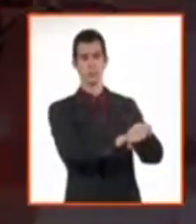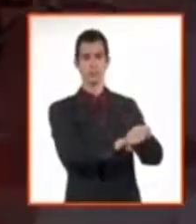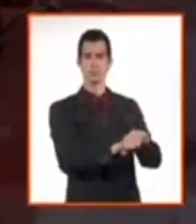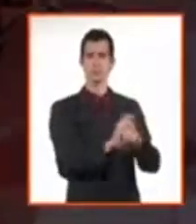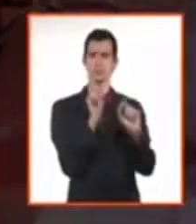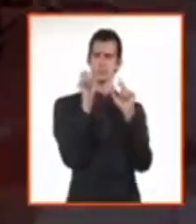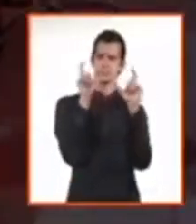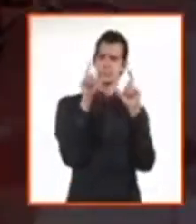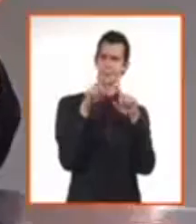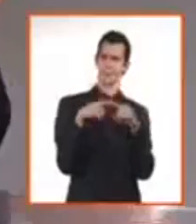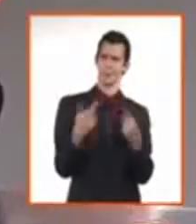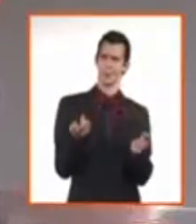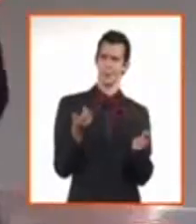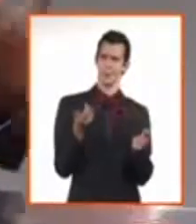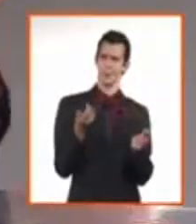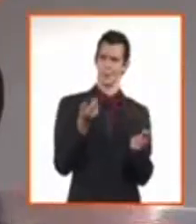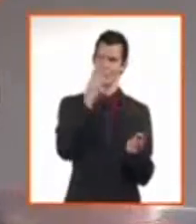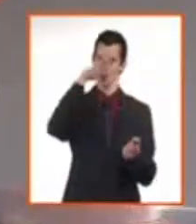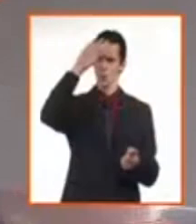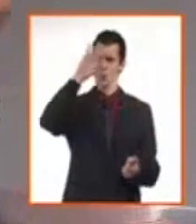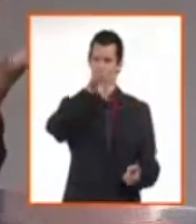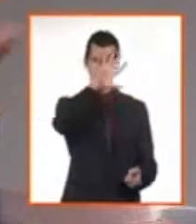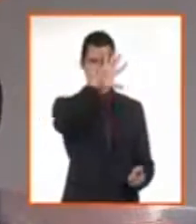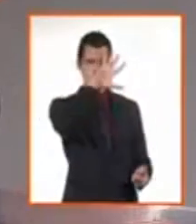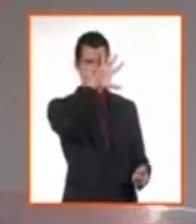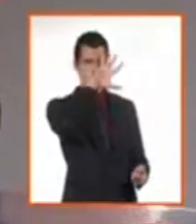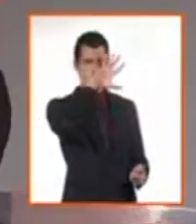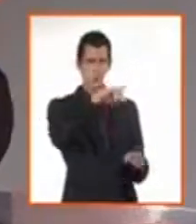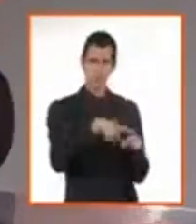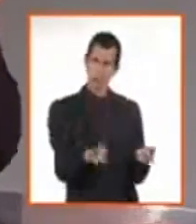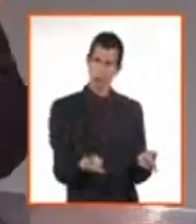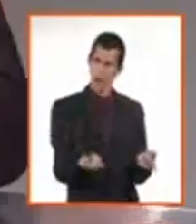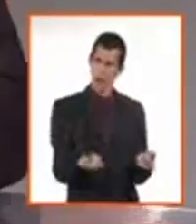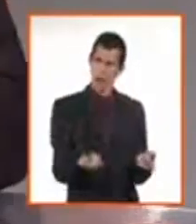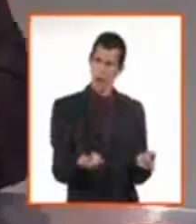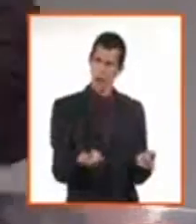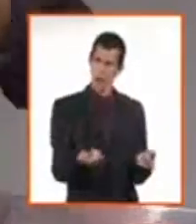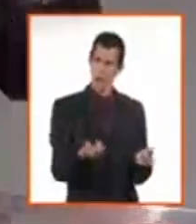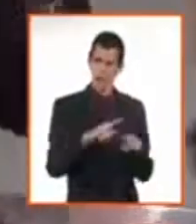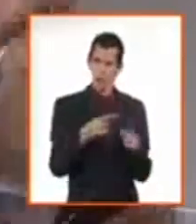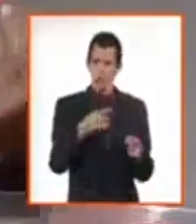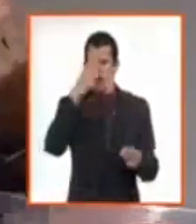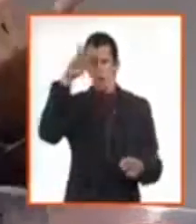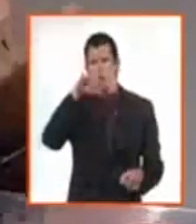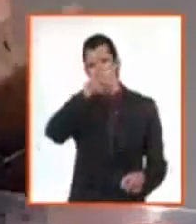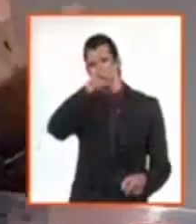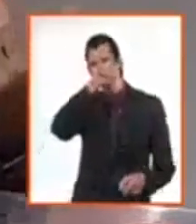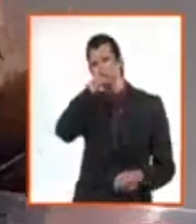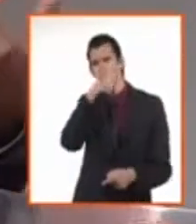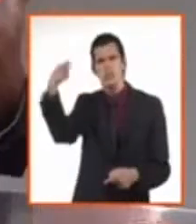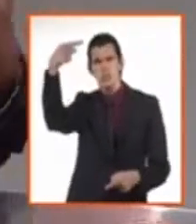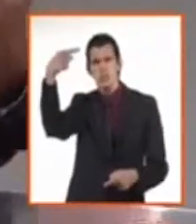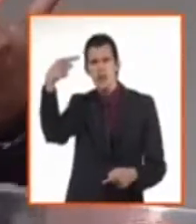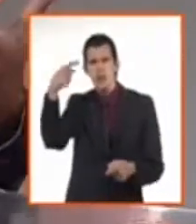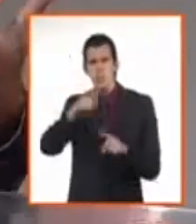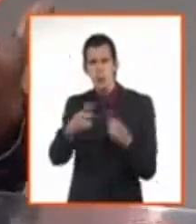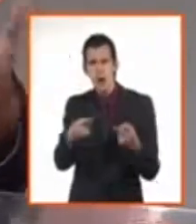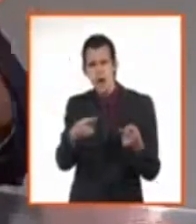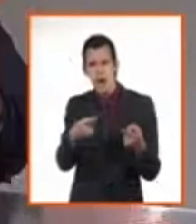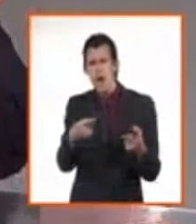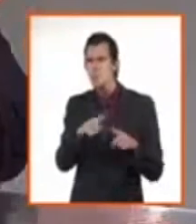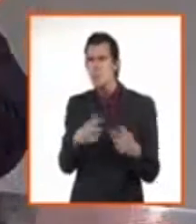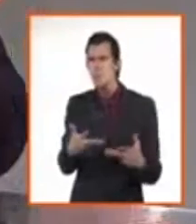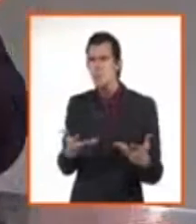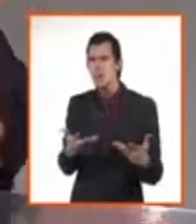el resultado de la conversión de las enseñanzas y las lecciones que le deja tanto al gobierno de eeuu como la parte de américa latina a los